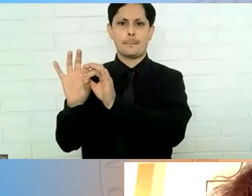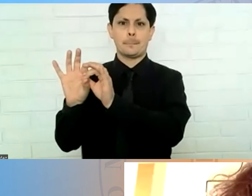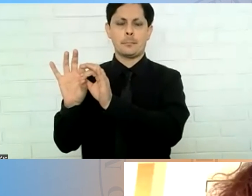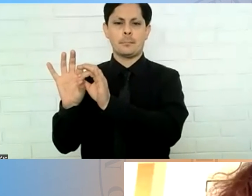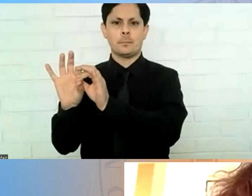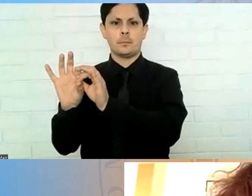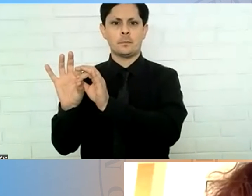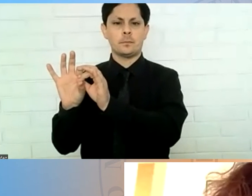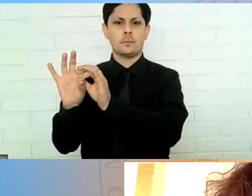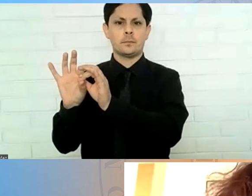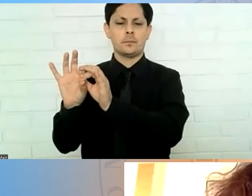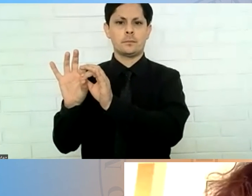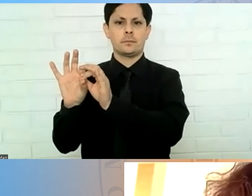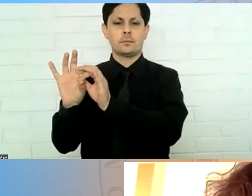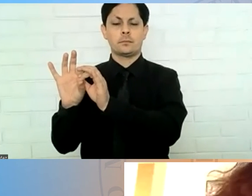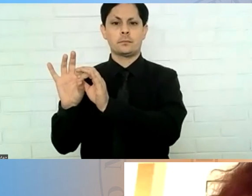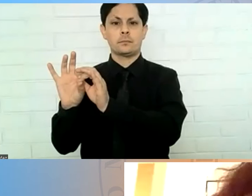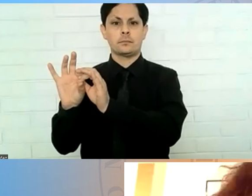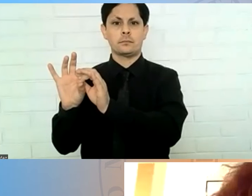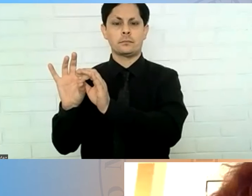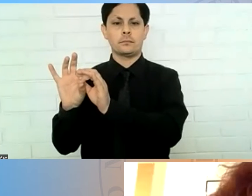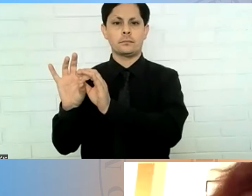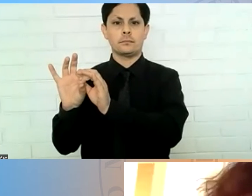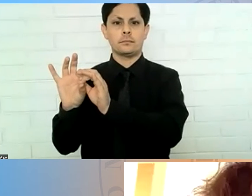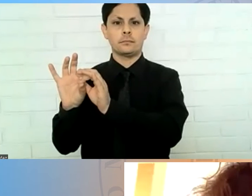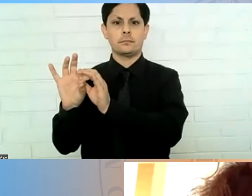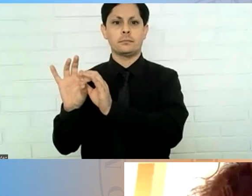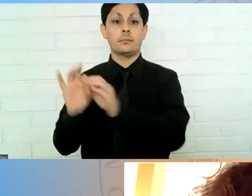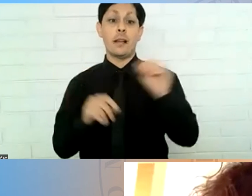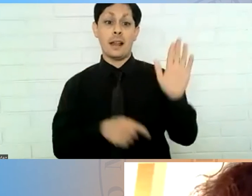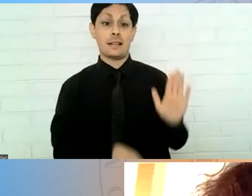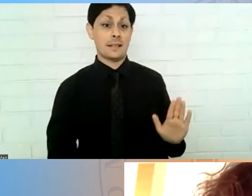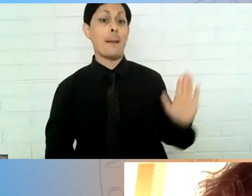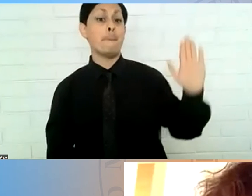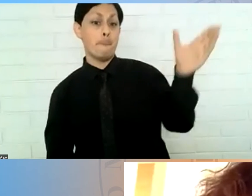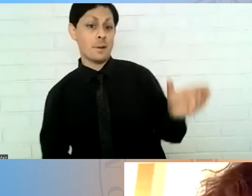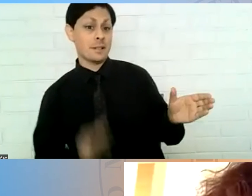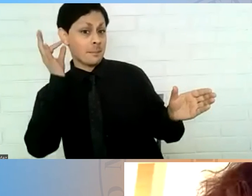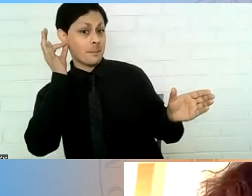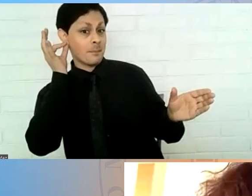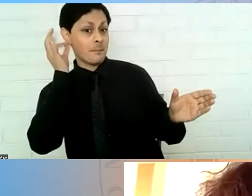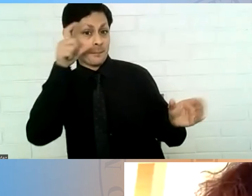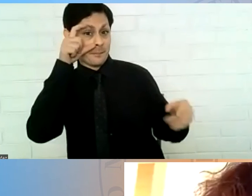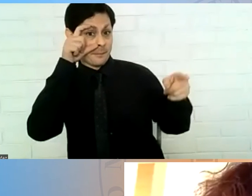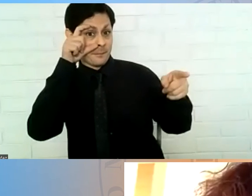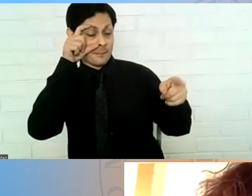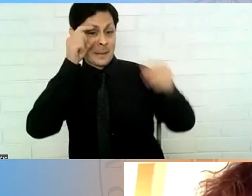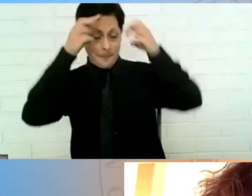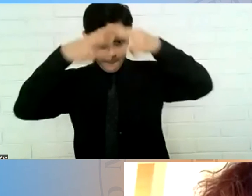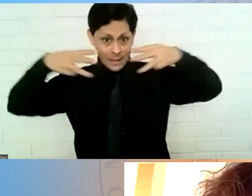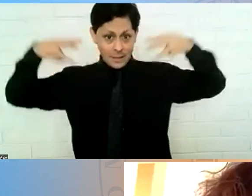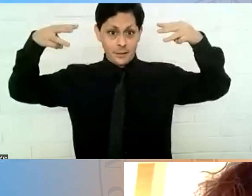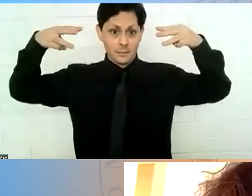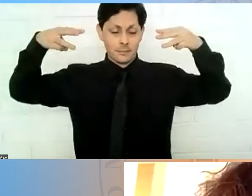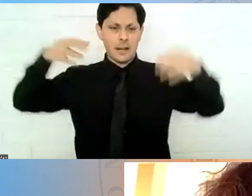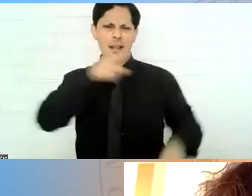planteó también, ¿no es cierto?, el exponente de México, y me quedaron dando vuelta varias cosas de las